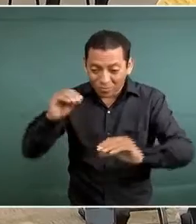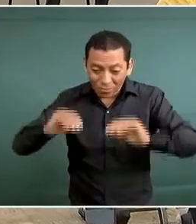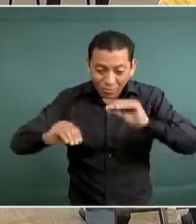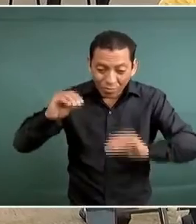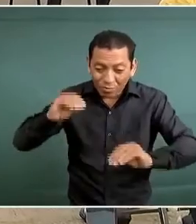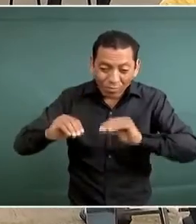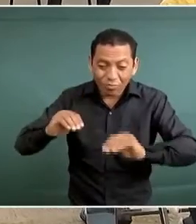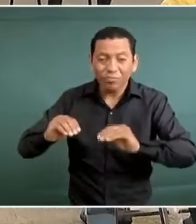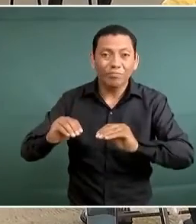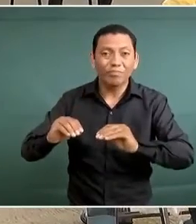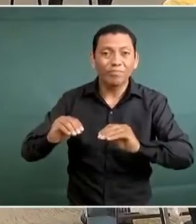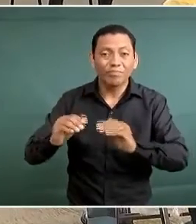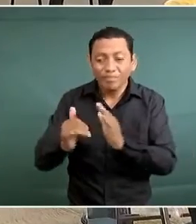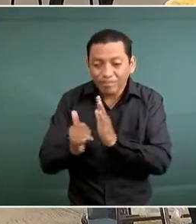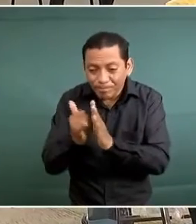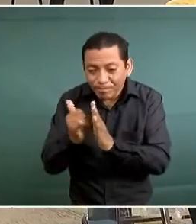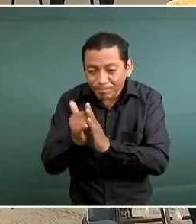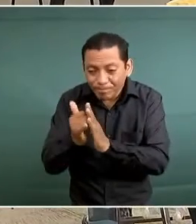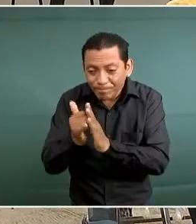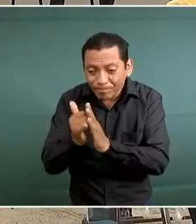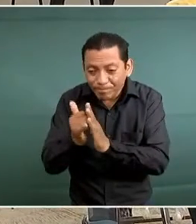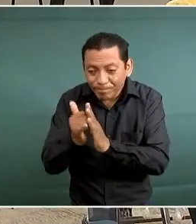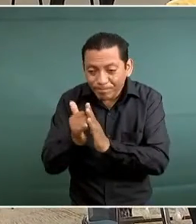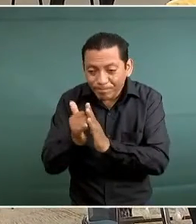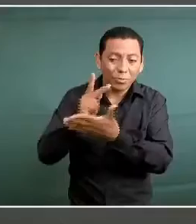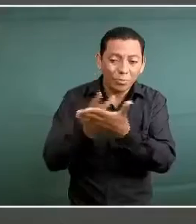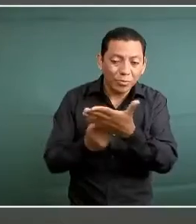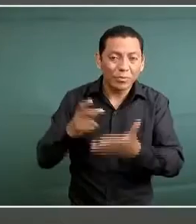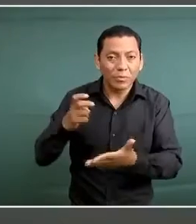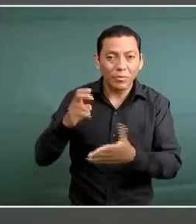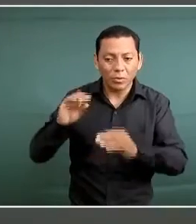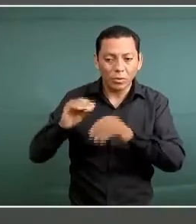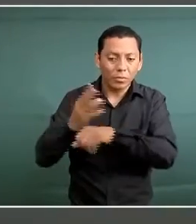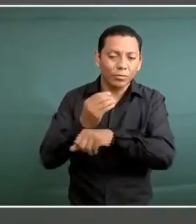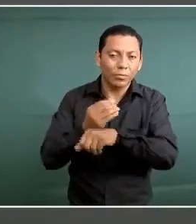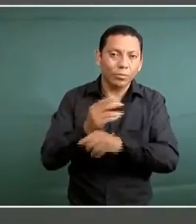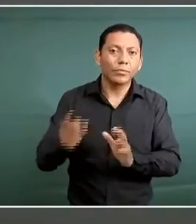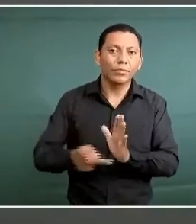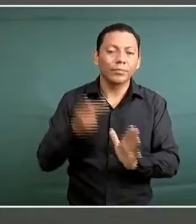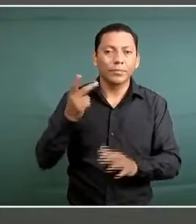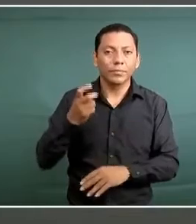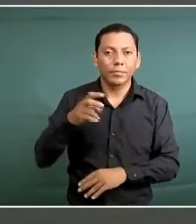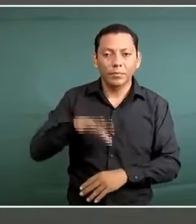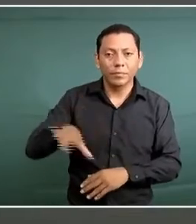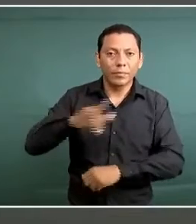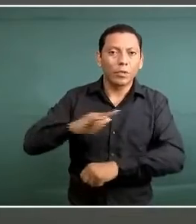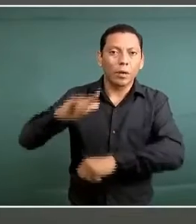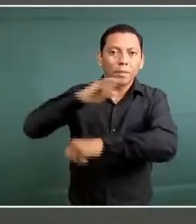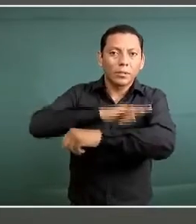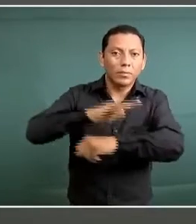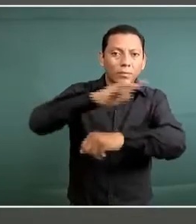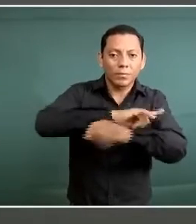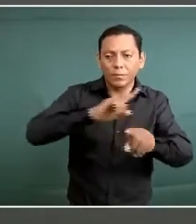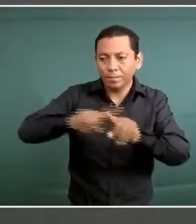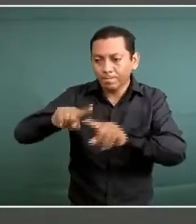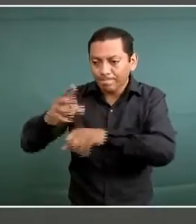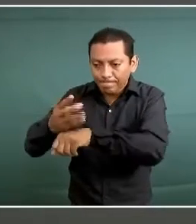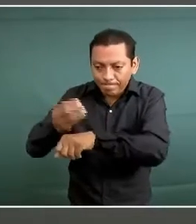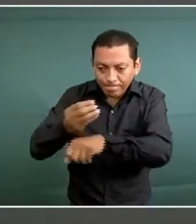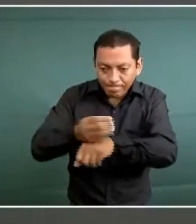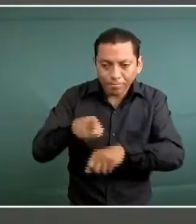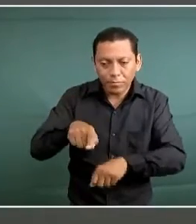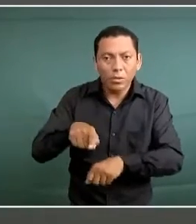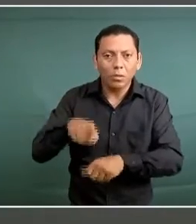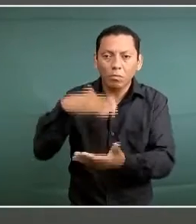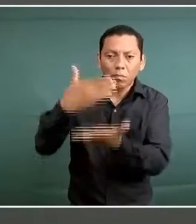es parte del programa de rehabilitación de los aeropuertos pero no se